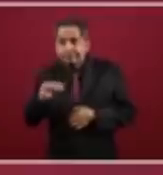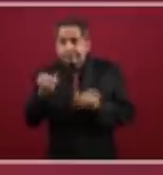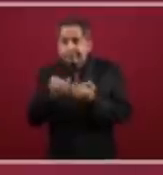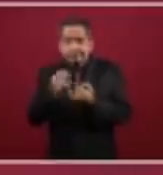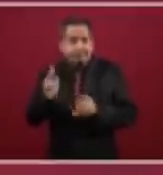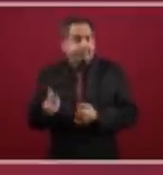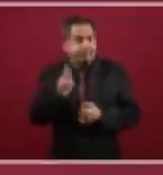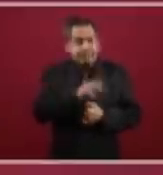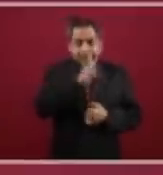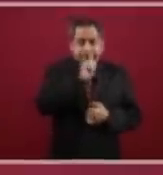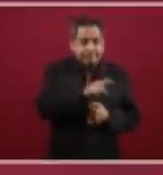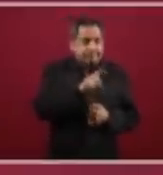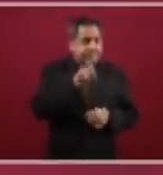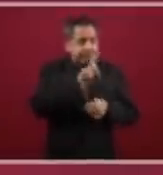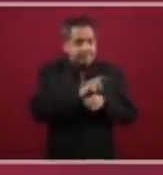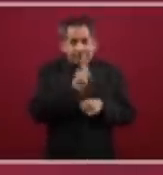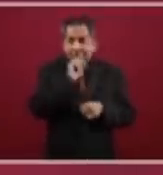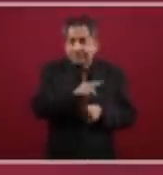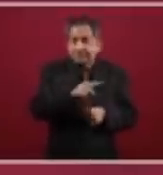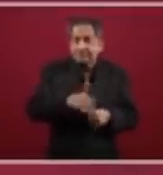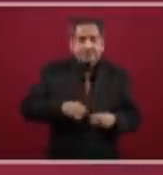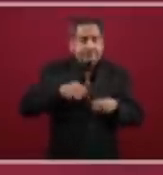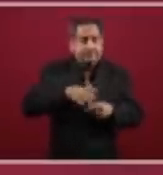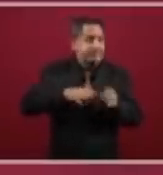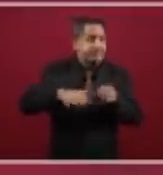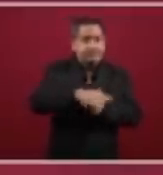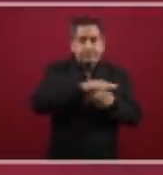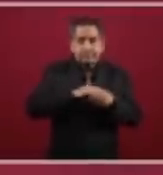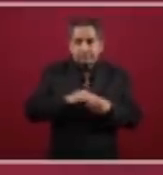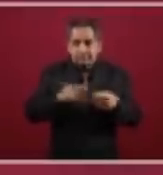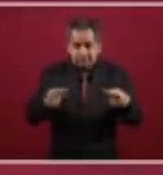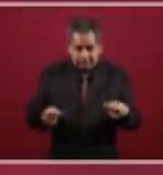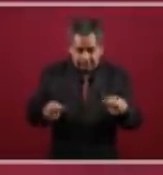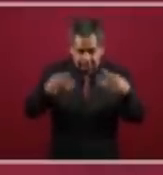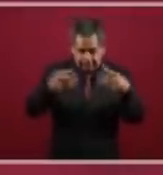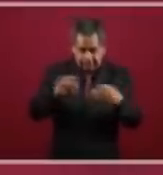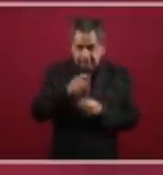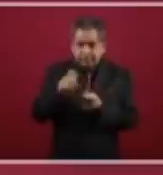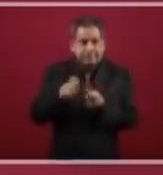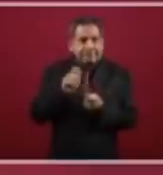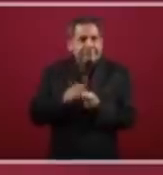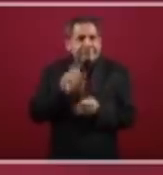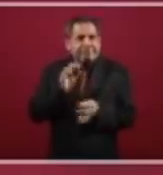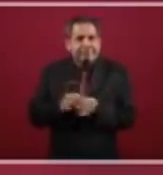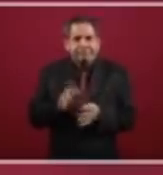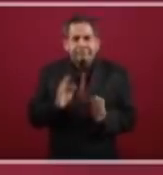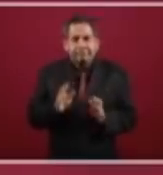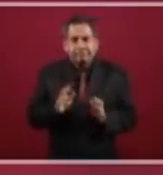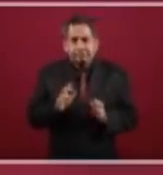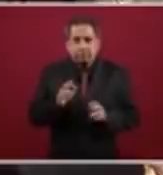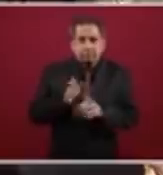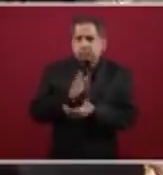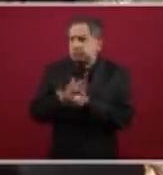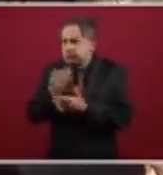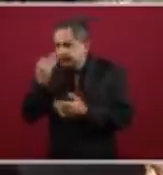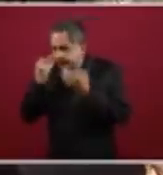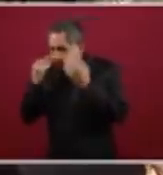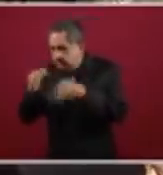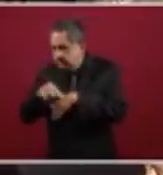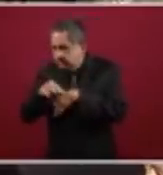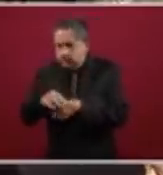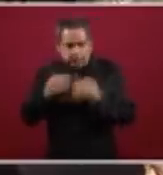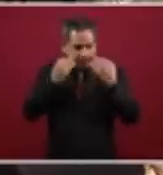el mismo día y vive en la misma localidad. Esa es una duplicidad exacta que solo se puede resolver en el territorio. Por